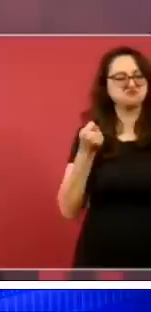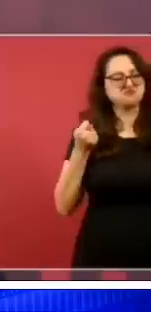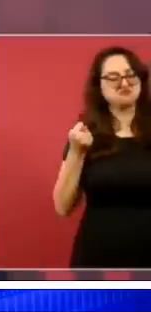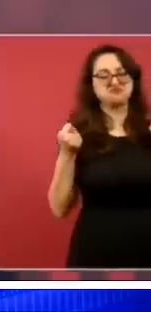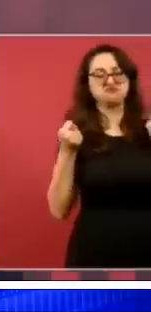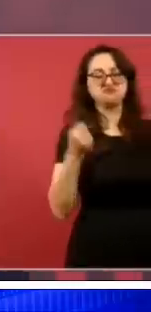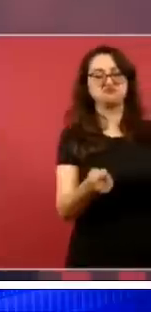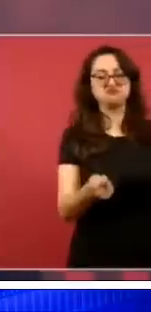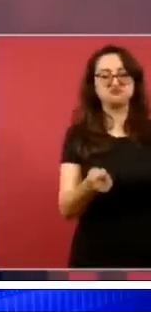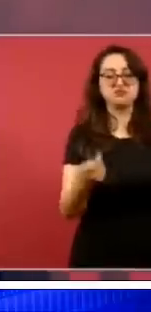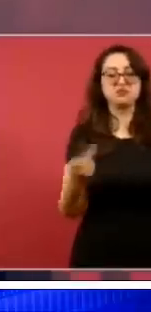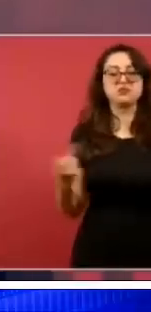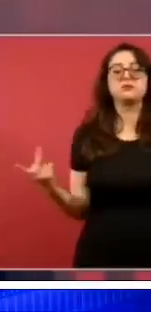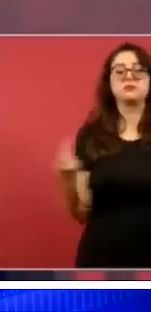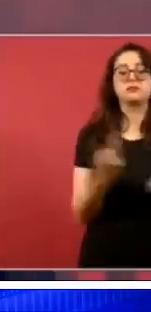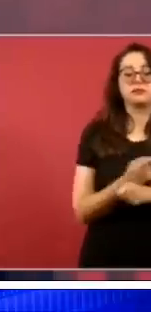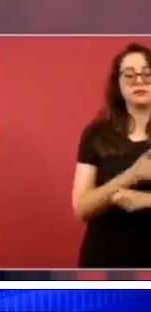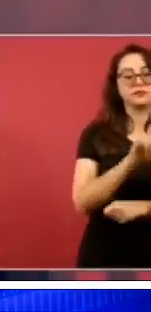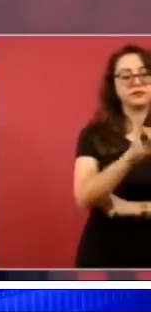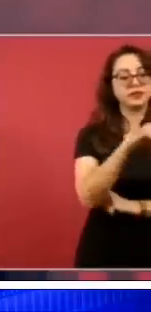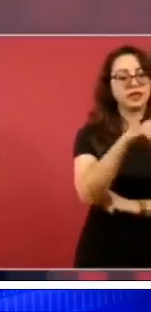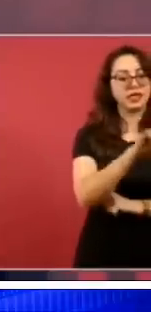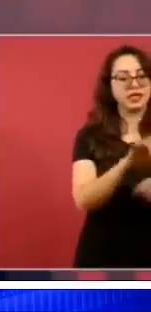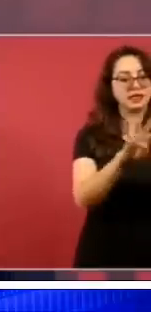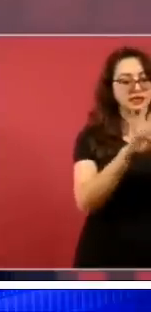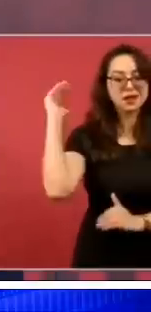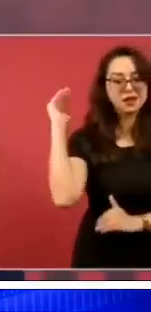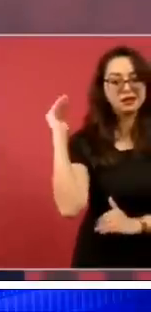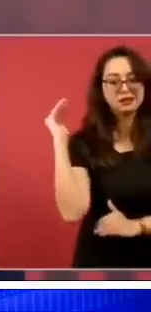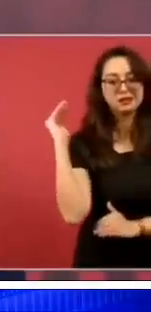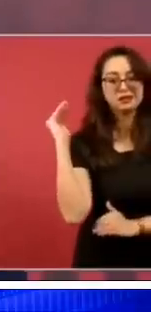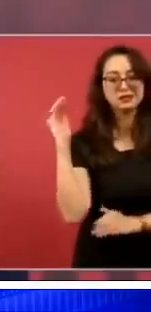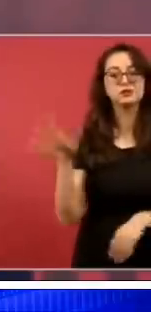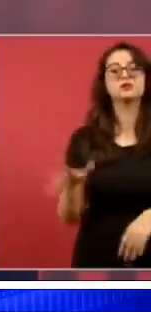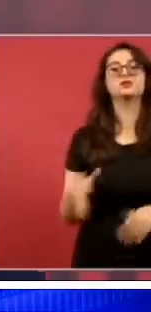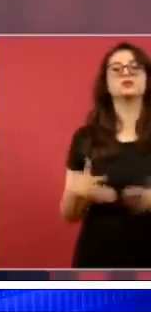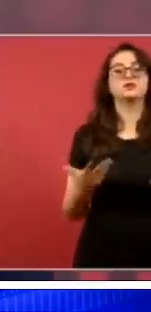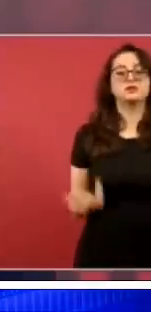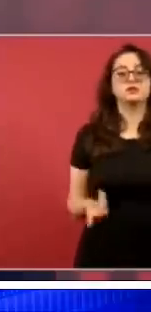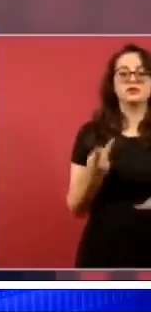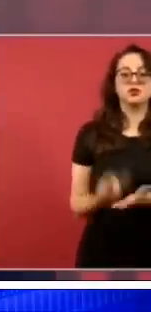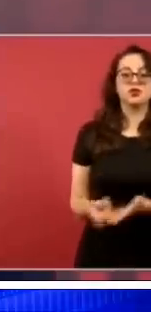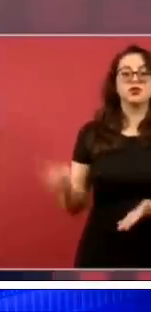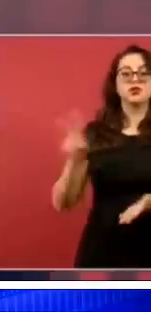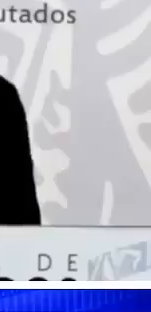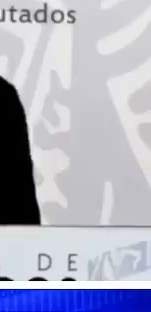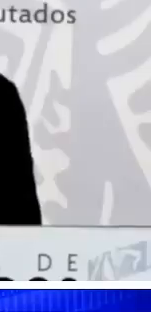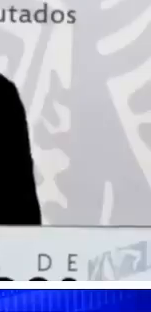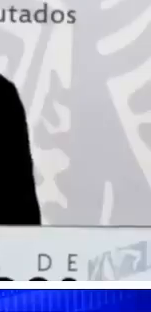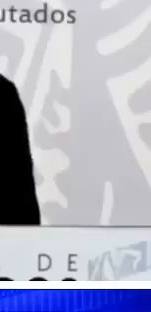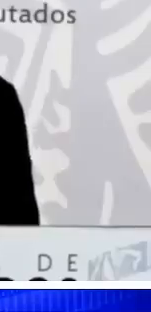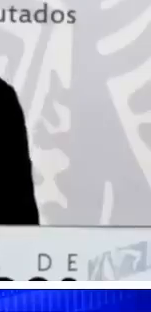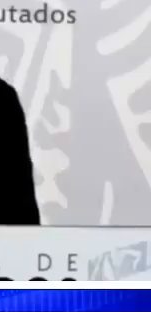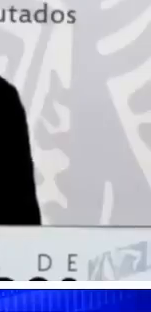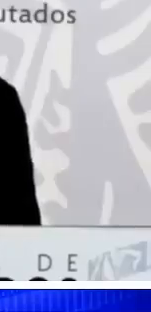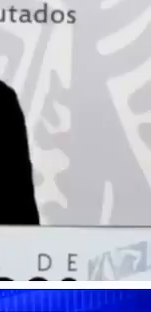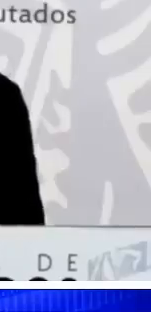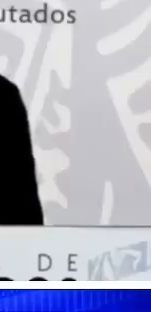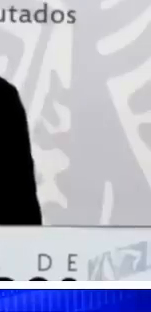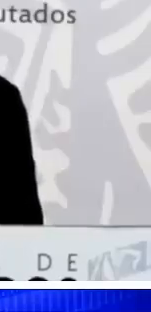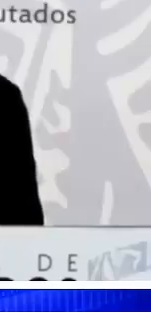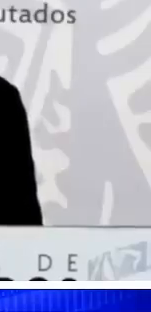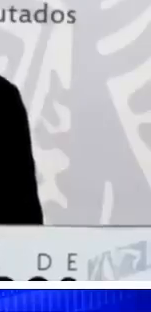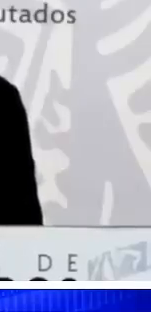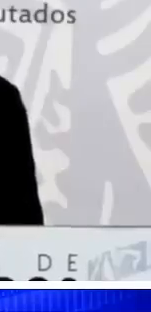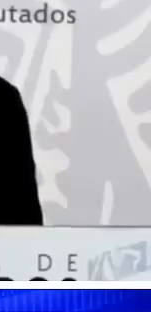también los fideicomisos que hay en el poder judicial así como también se daban en el INE el presidente López Obrador retó